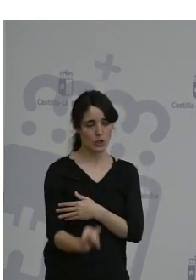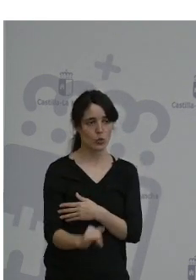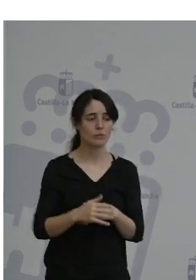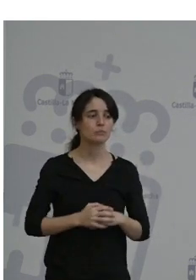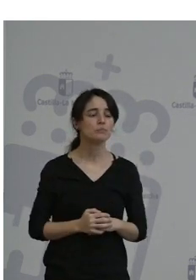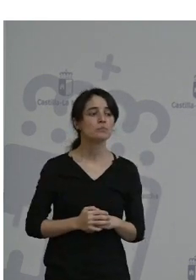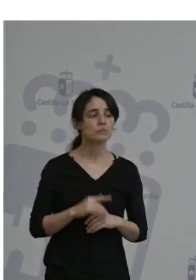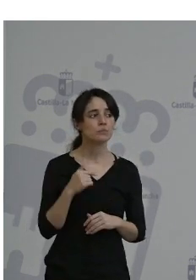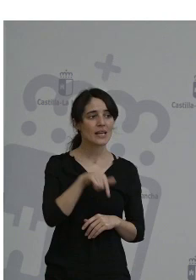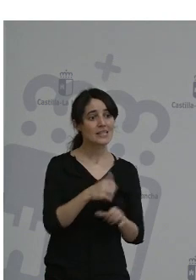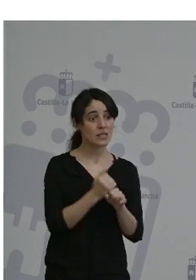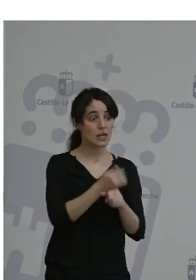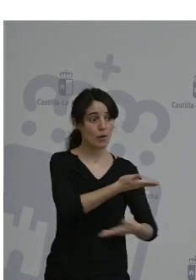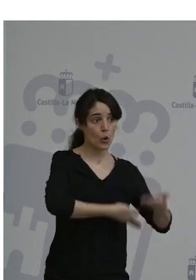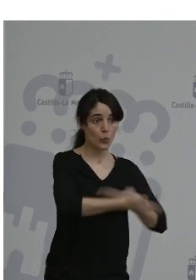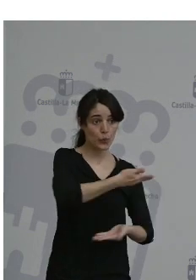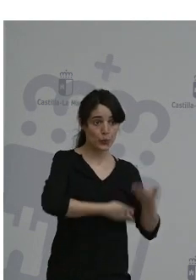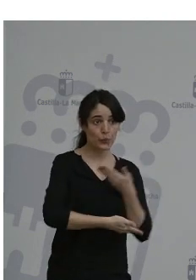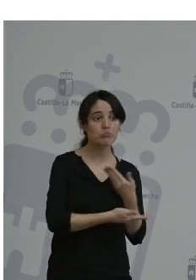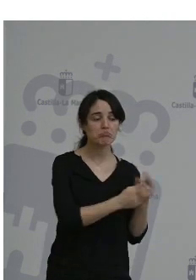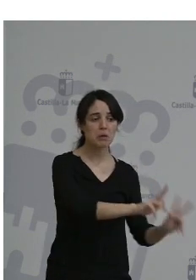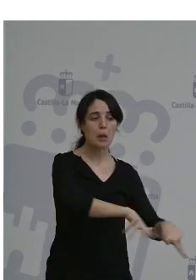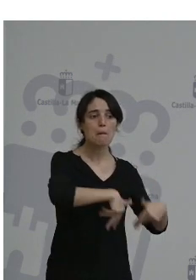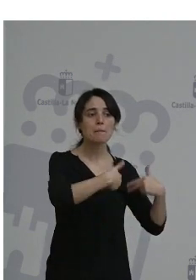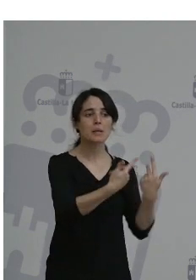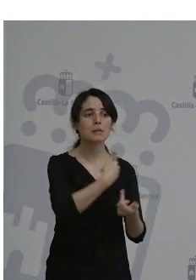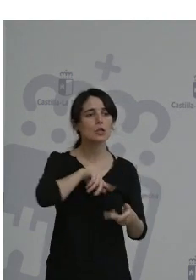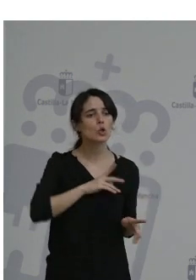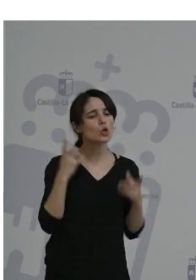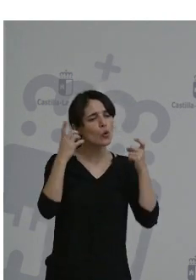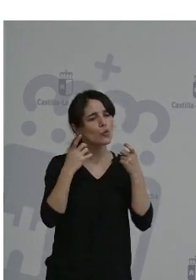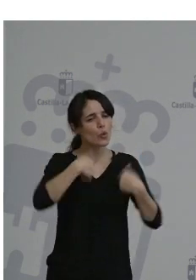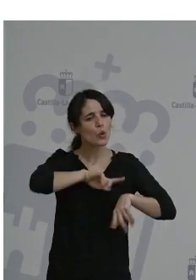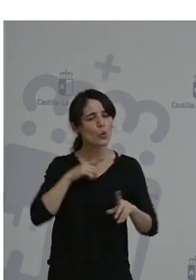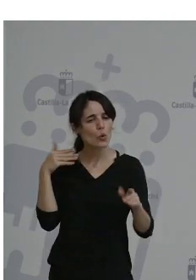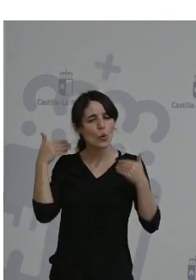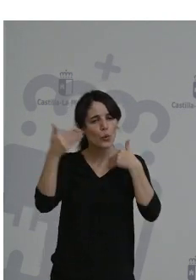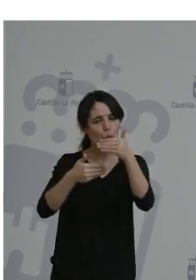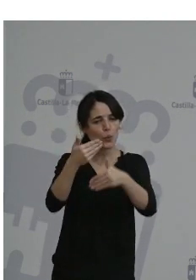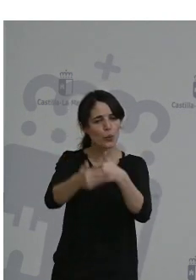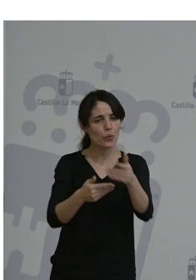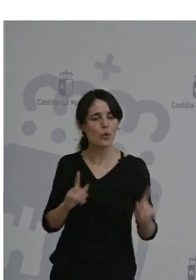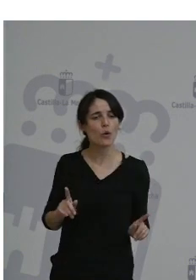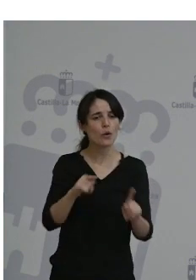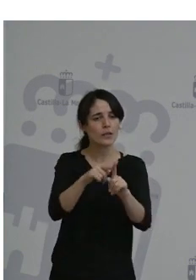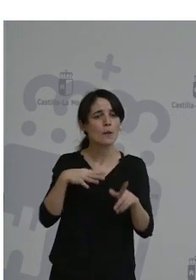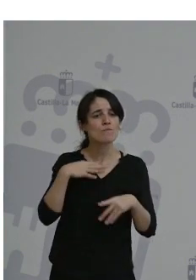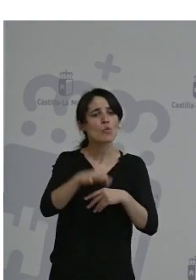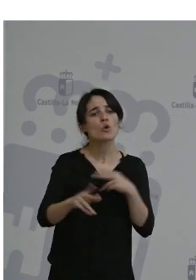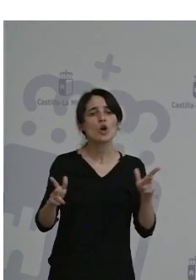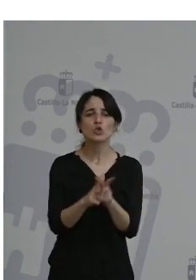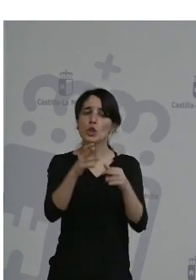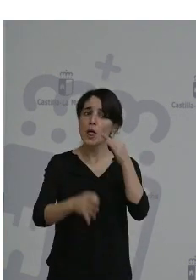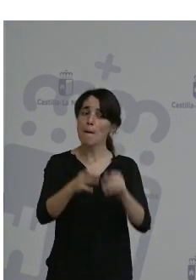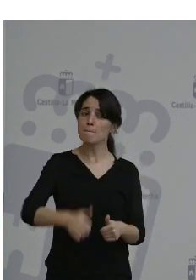conjunta nos permite sin duda encaminar nuestros esfuerzos en aras a construir una sociedad más justa